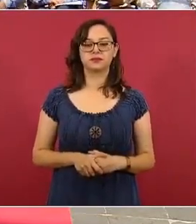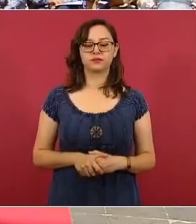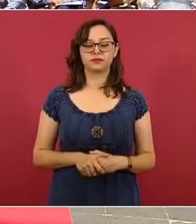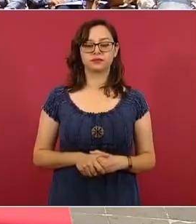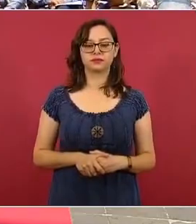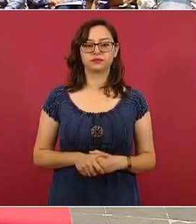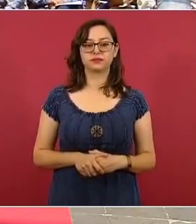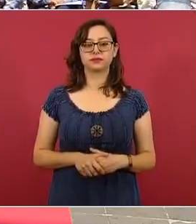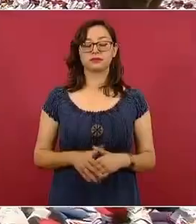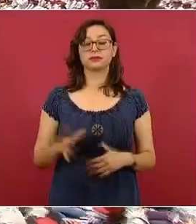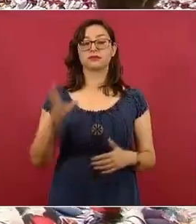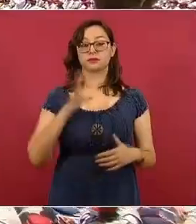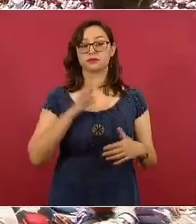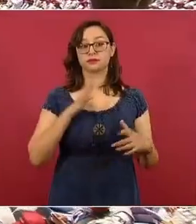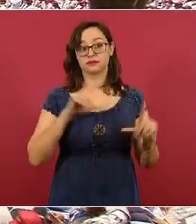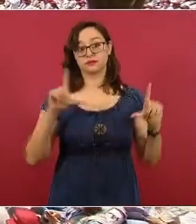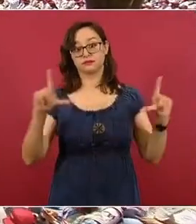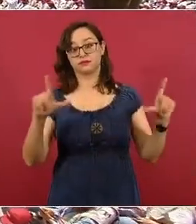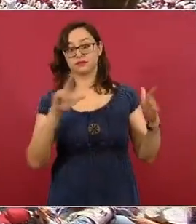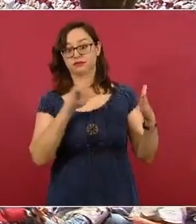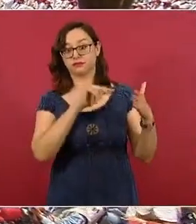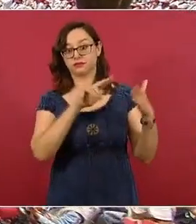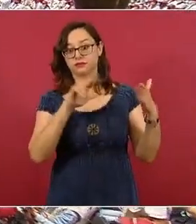De Diego Rivera, porque